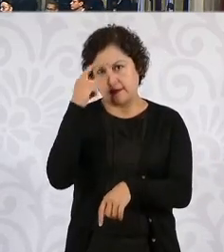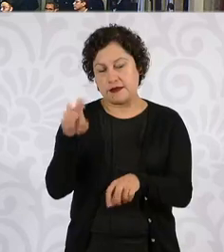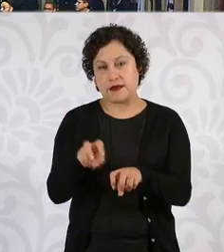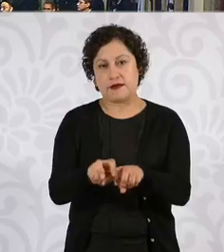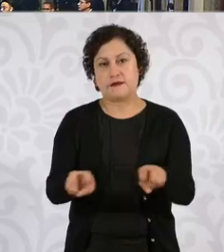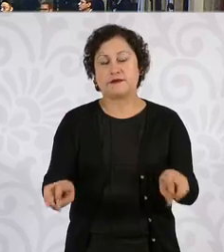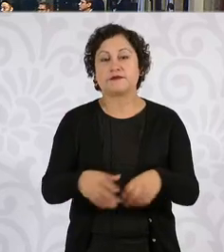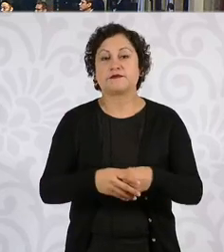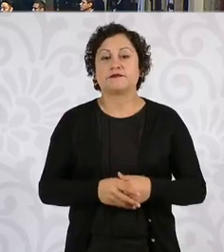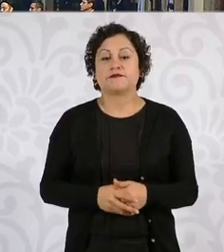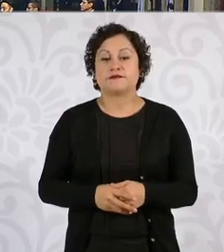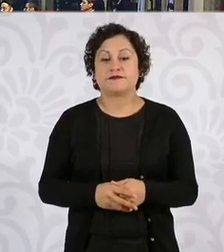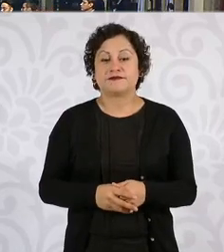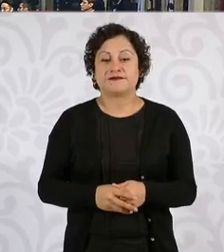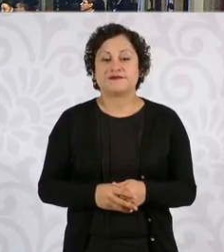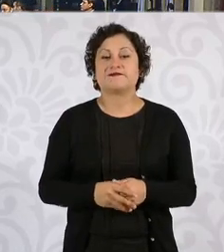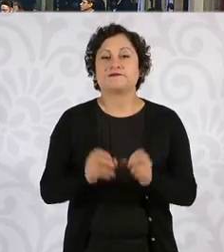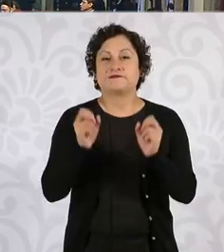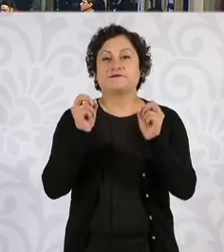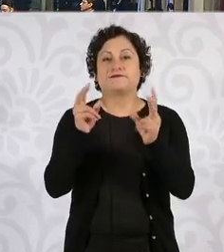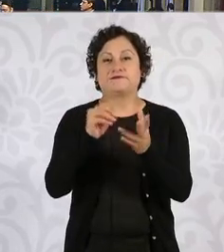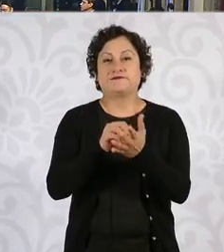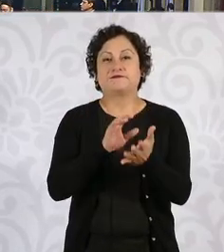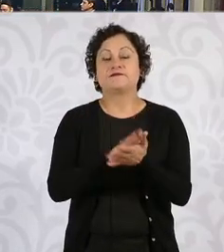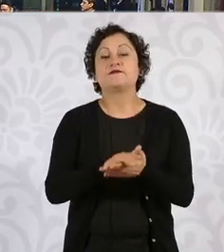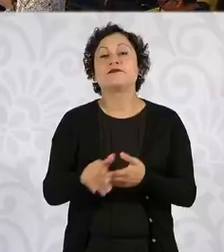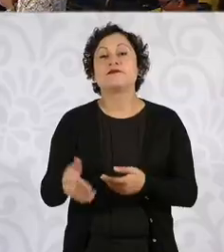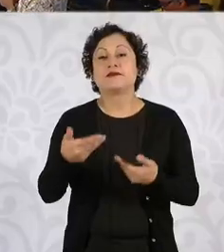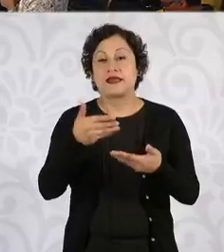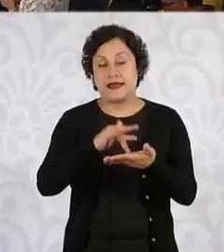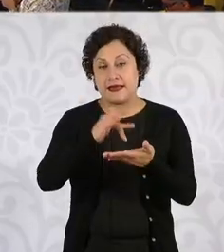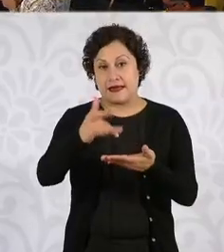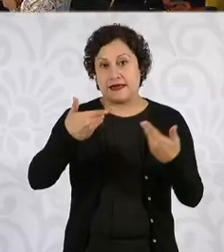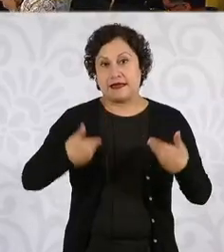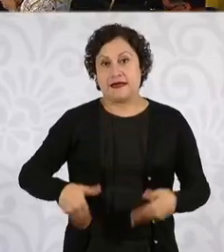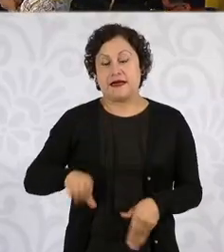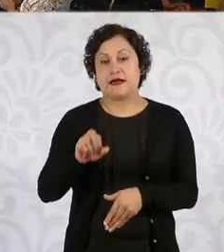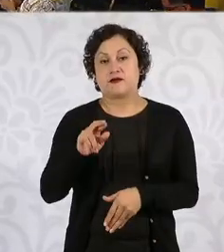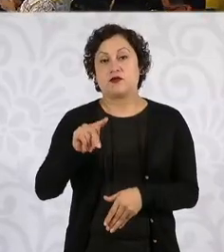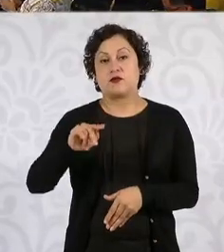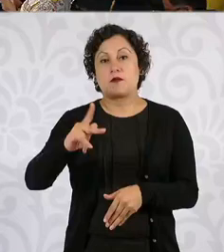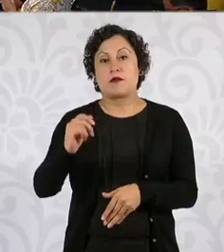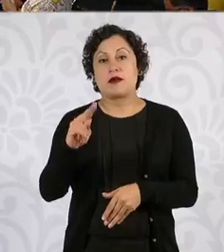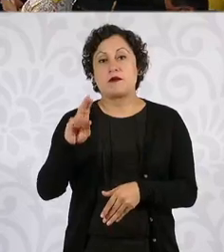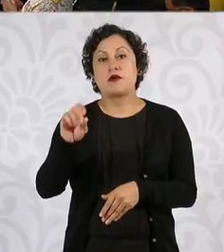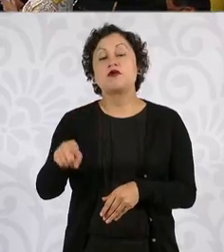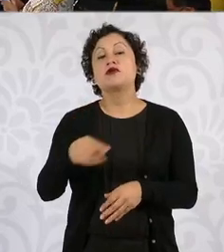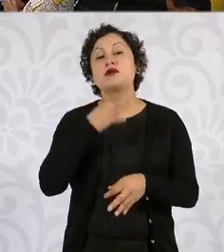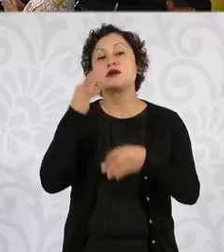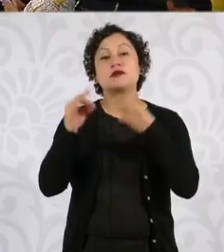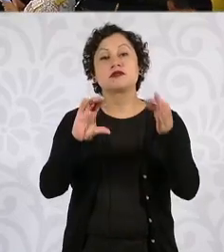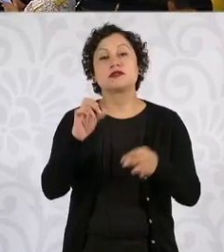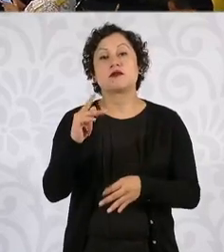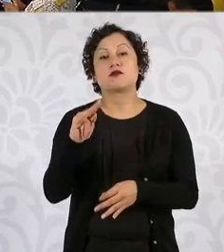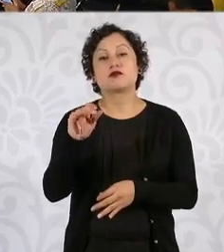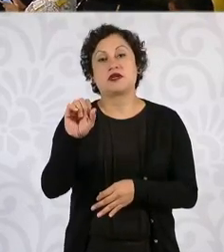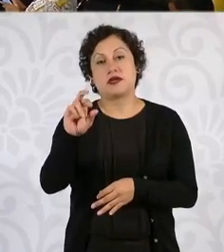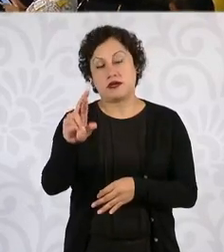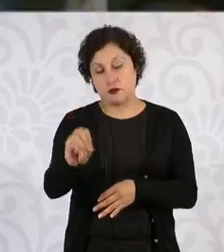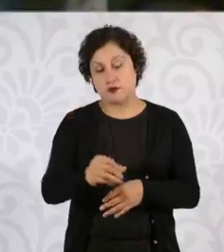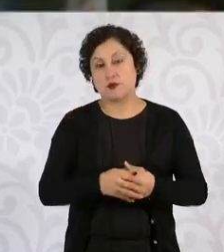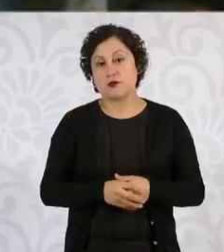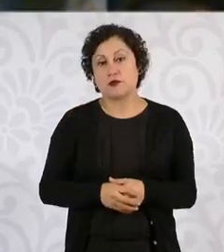fila. Bueno, anotado. Gracias, presidenta. Arturo Pavón, de Chapucero y Efecto Colateral. En el